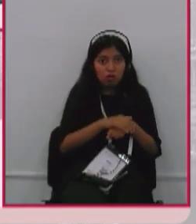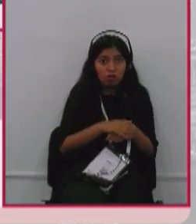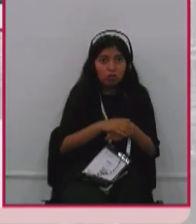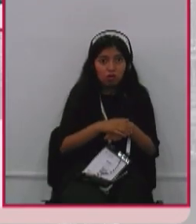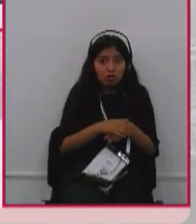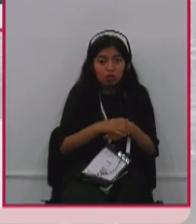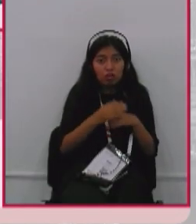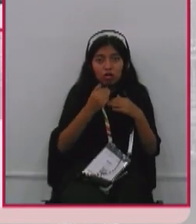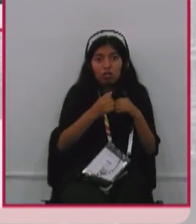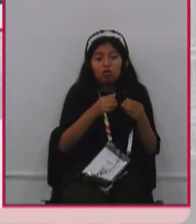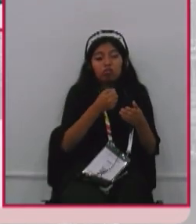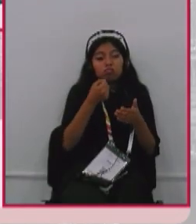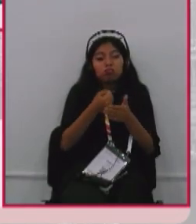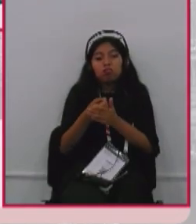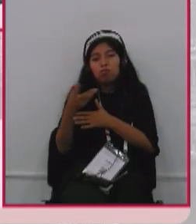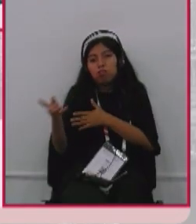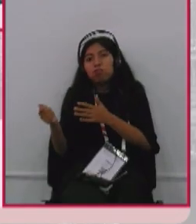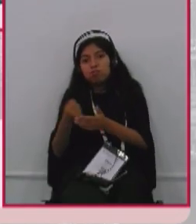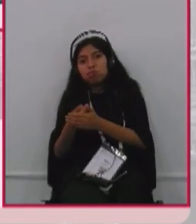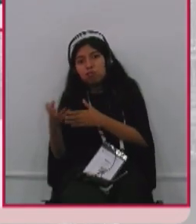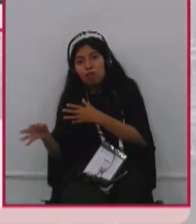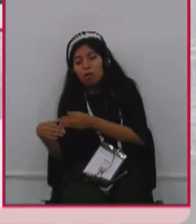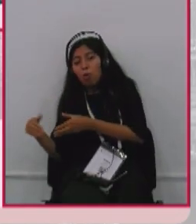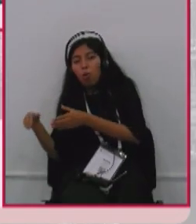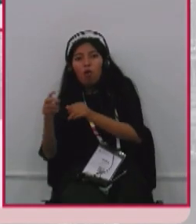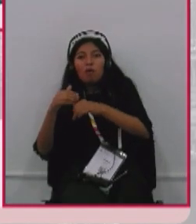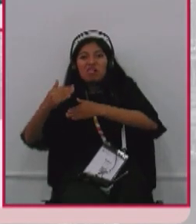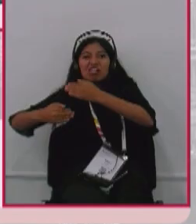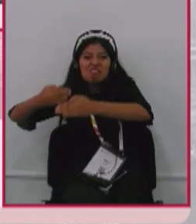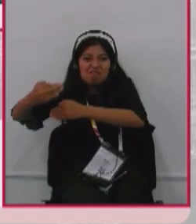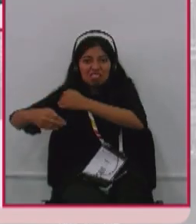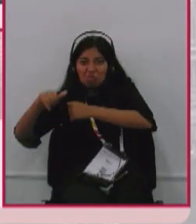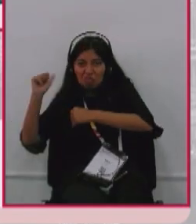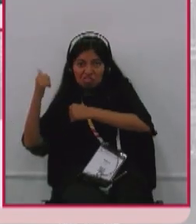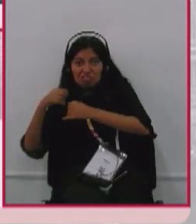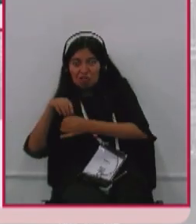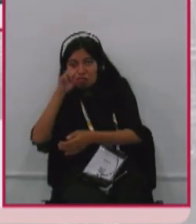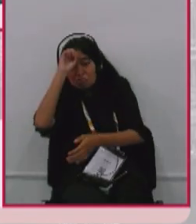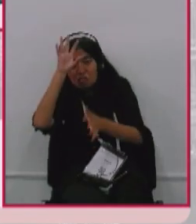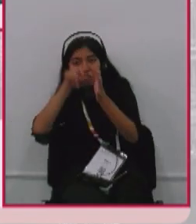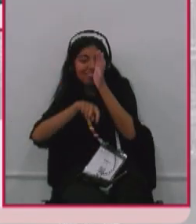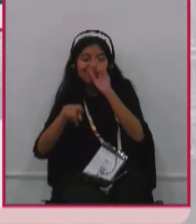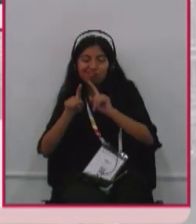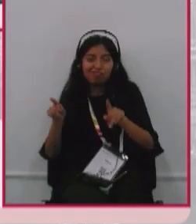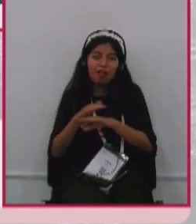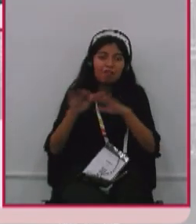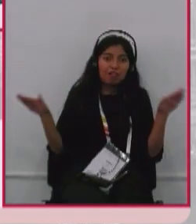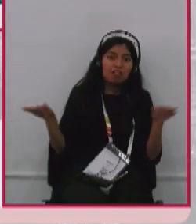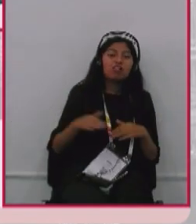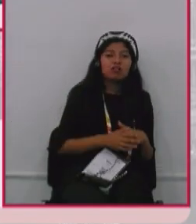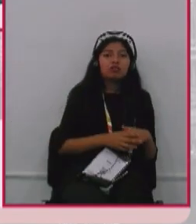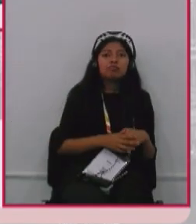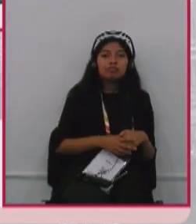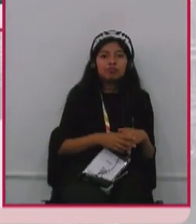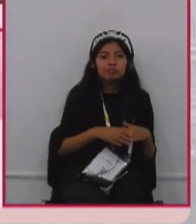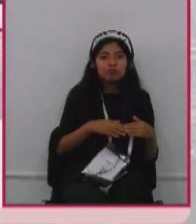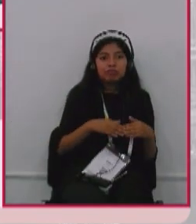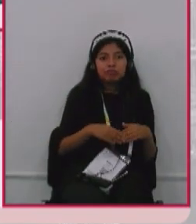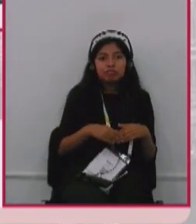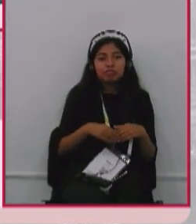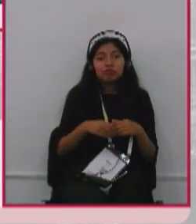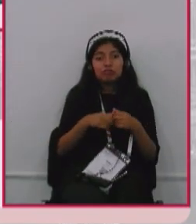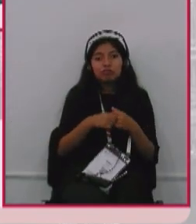no gastamos en minado, ya no gastamos en acarreo, ¿no? Entonces, ha contribuido bastante. Esta es la